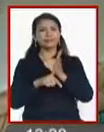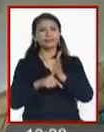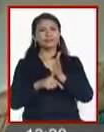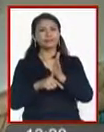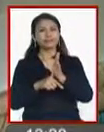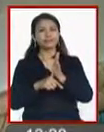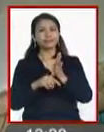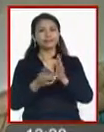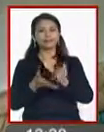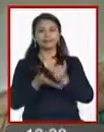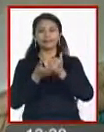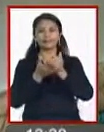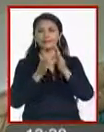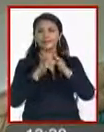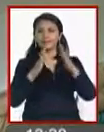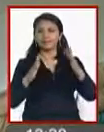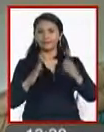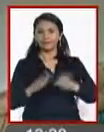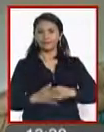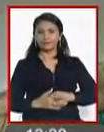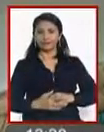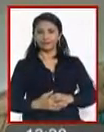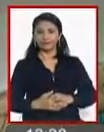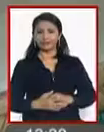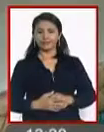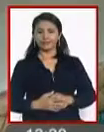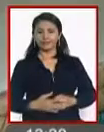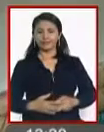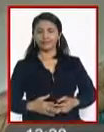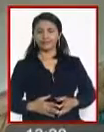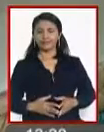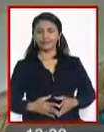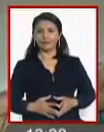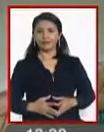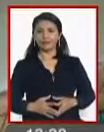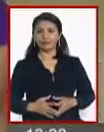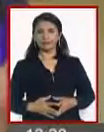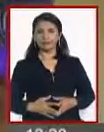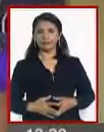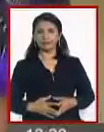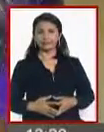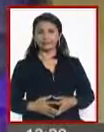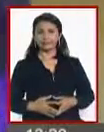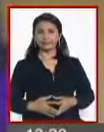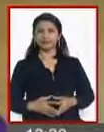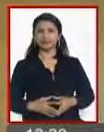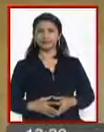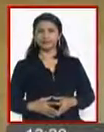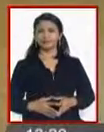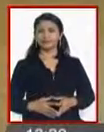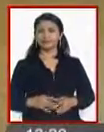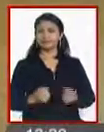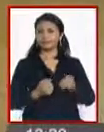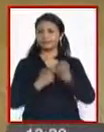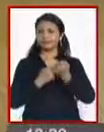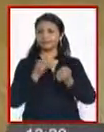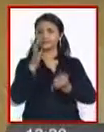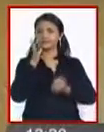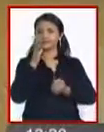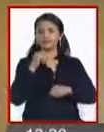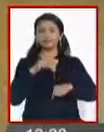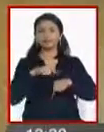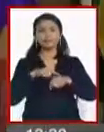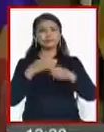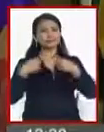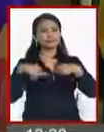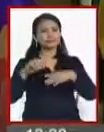aquí en la casa, como esta maldita bonita, esta así. Yo lo doy a mi mamá. ¿Y a qué